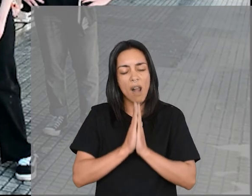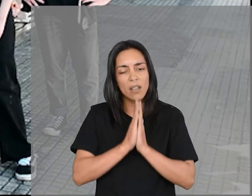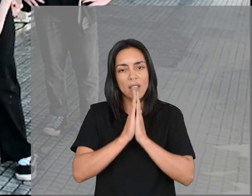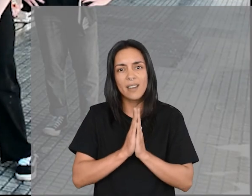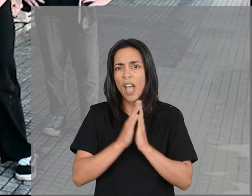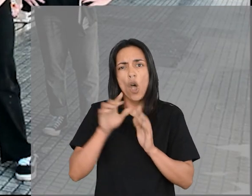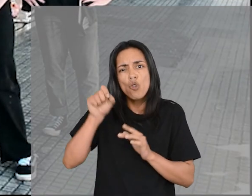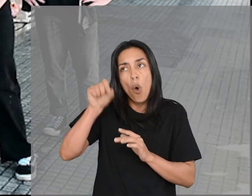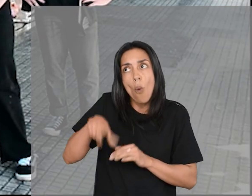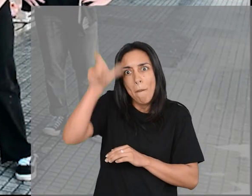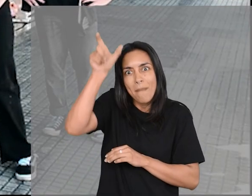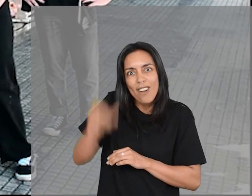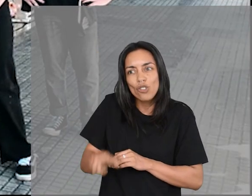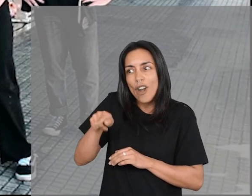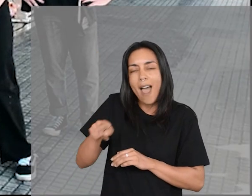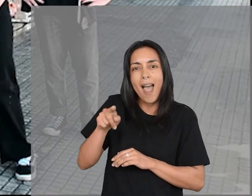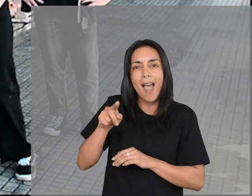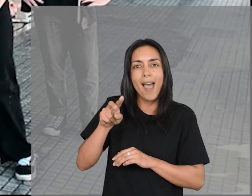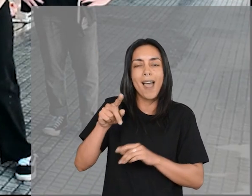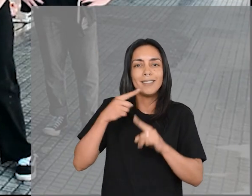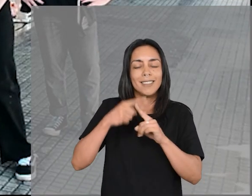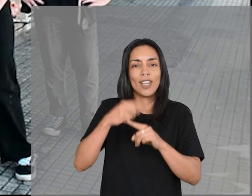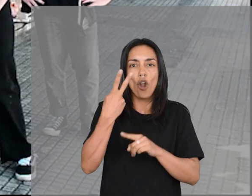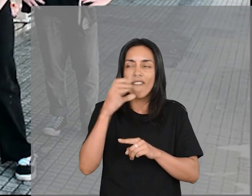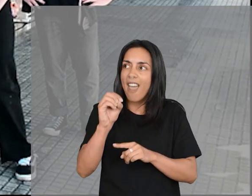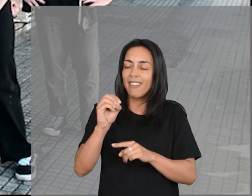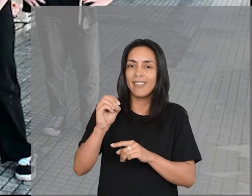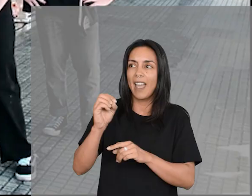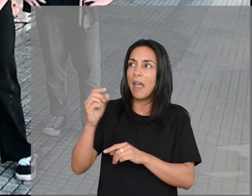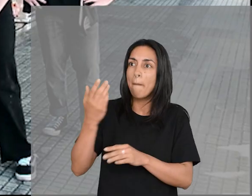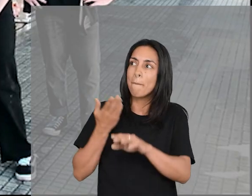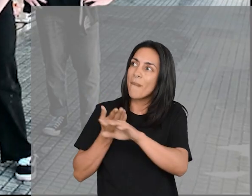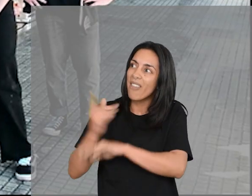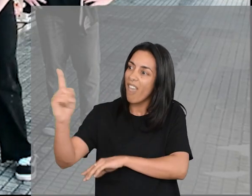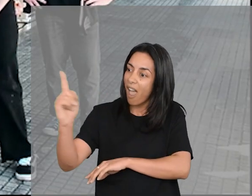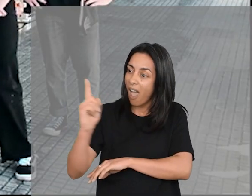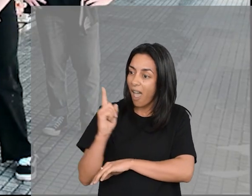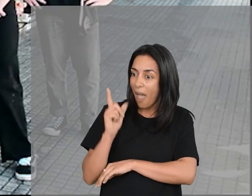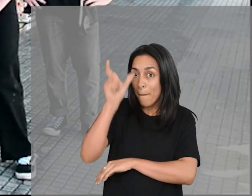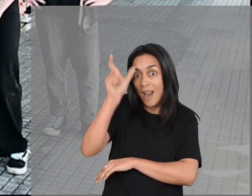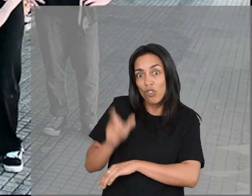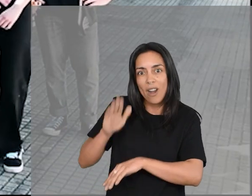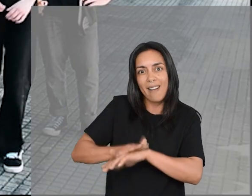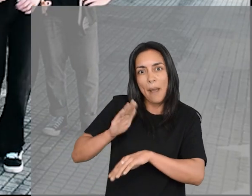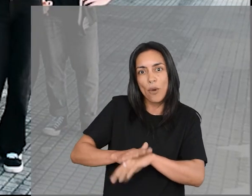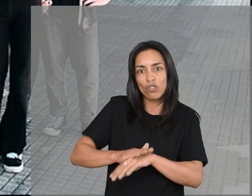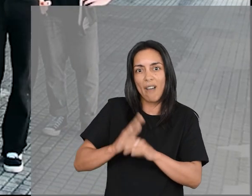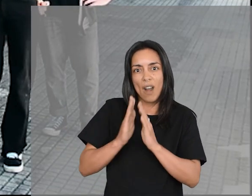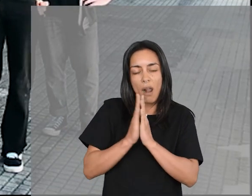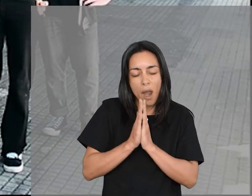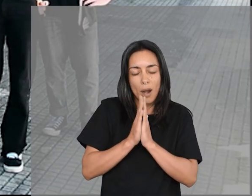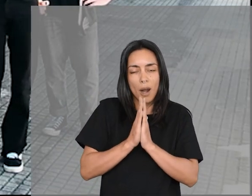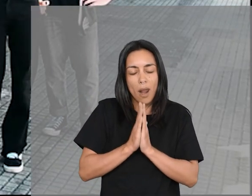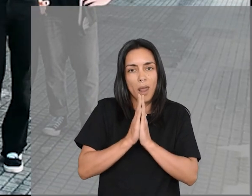que se contrataba para que fuera a rezar a los velatorios. Y en ese cuento él narra la historia de